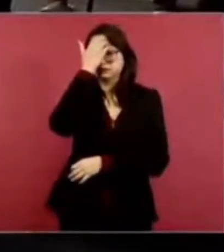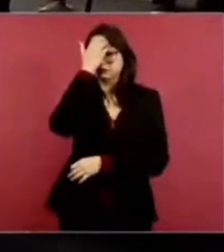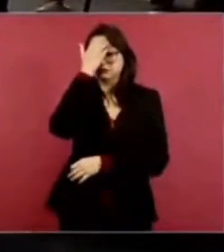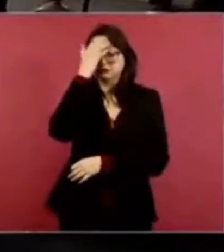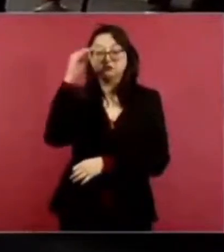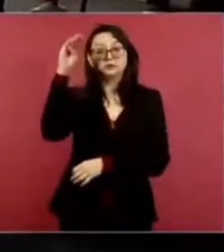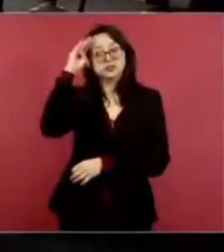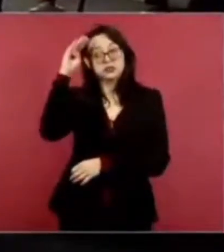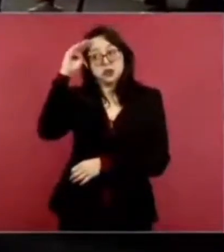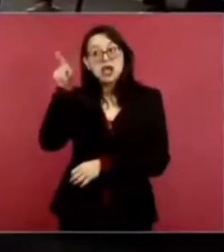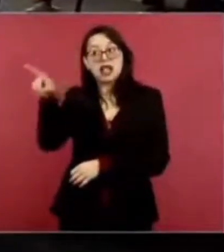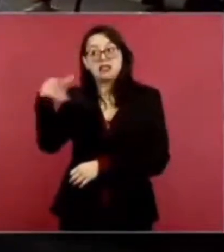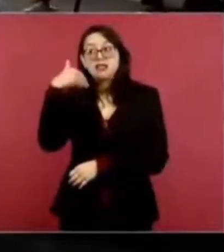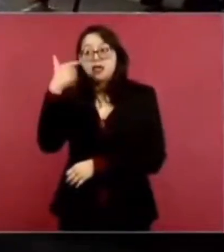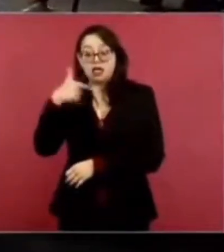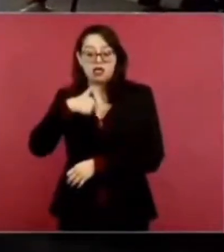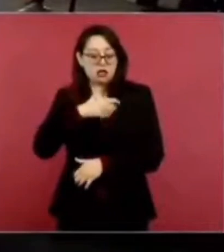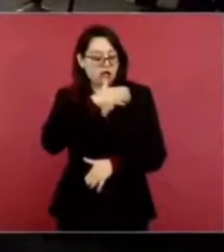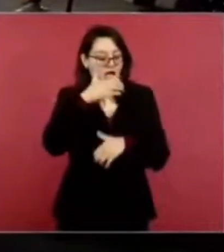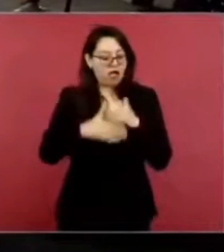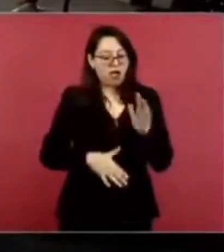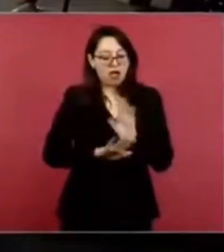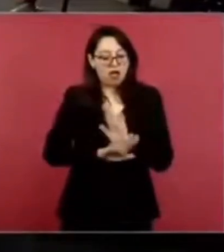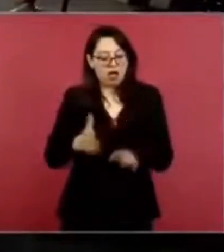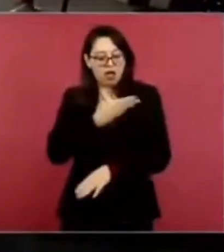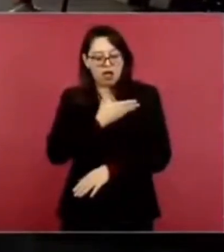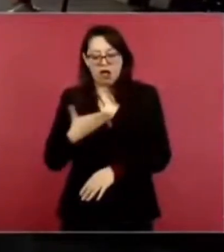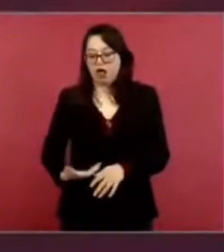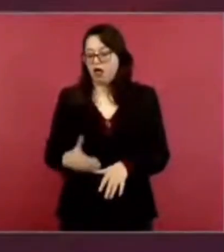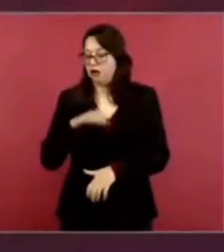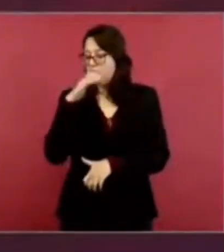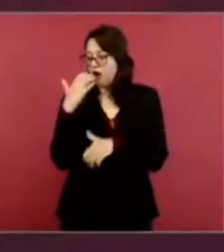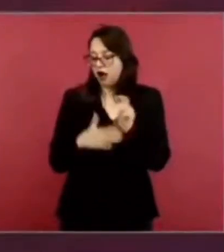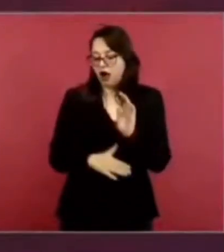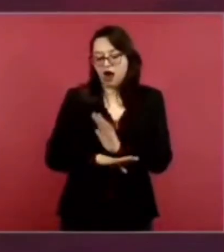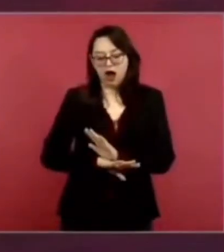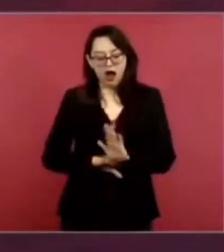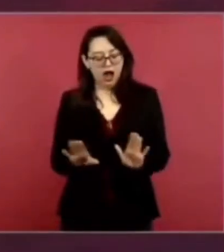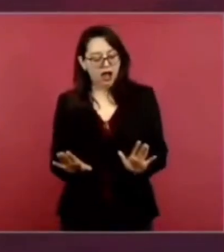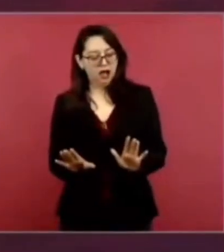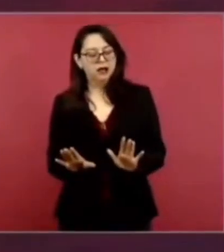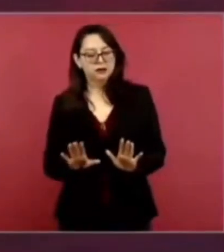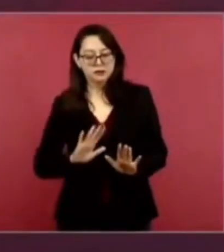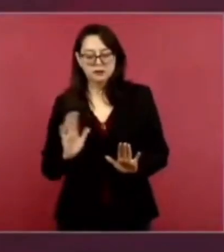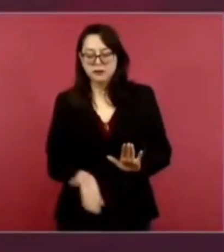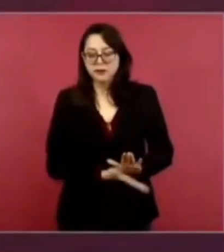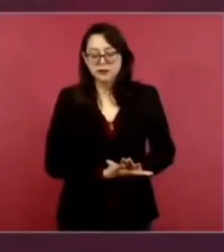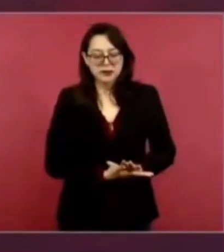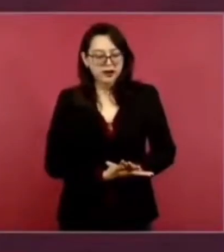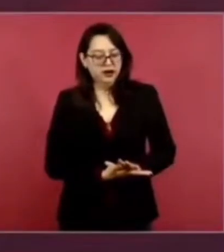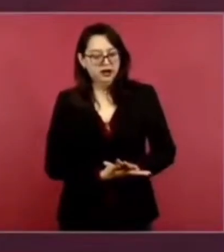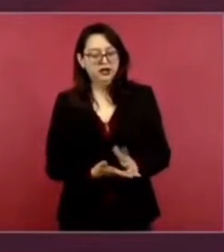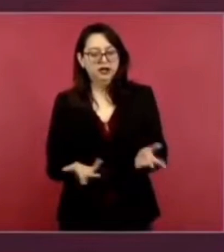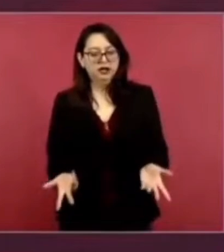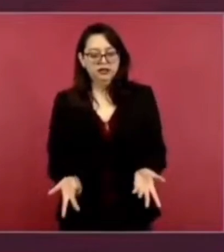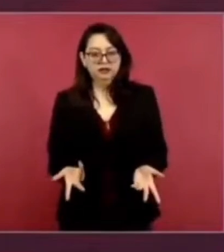Entonces se llegó a la conclusión de que sí era